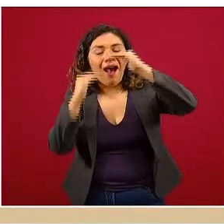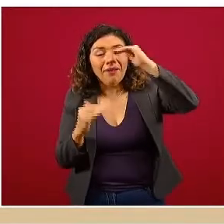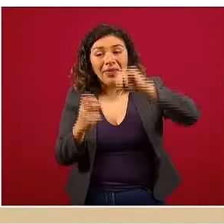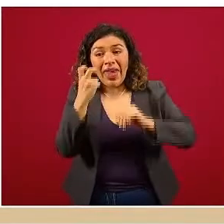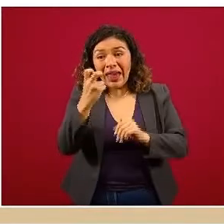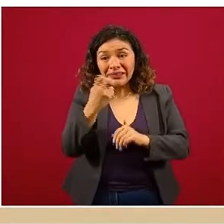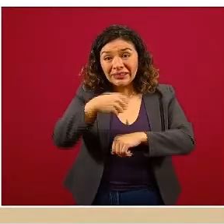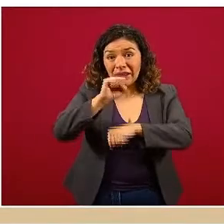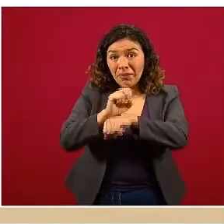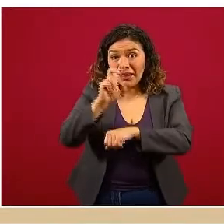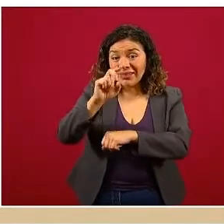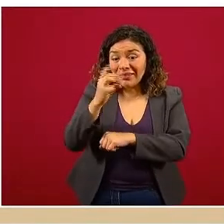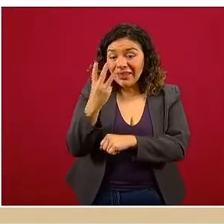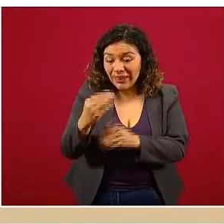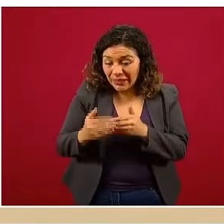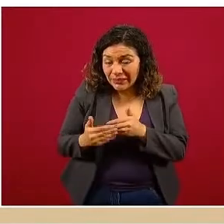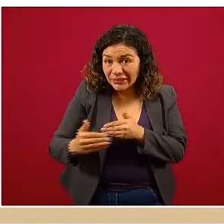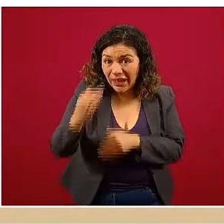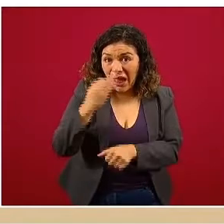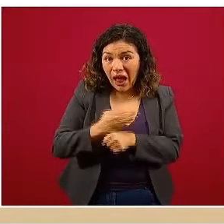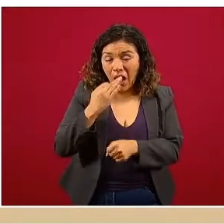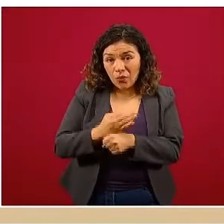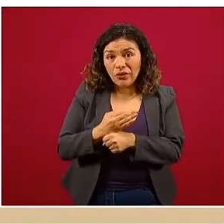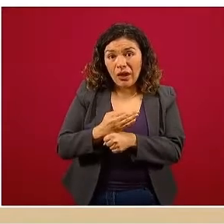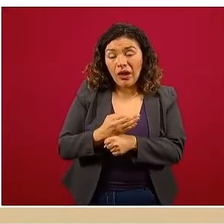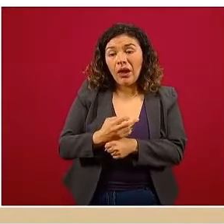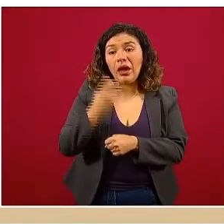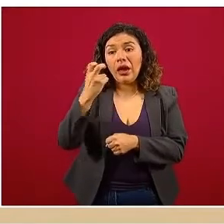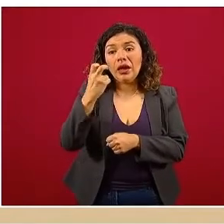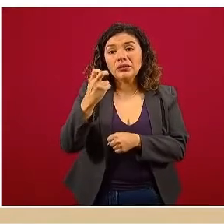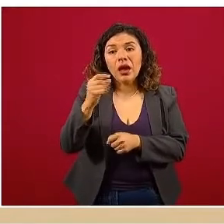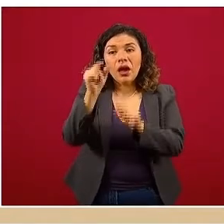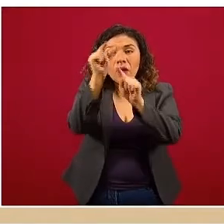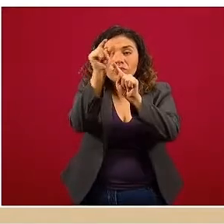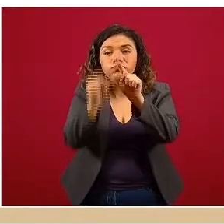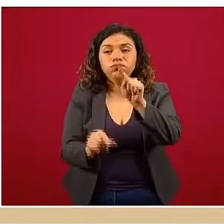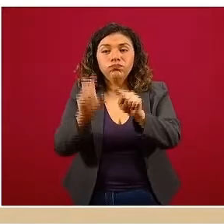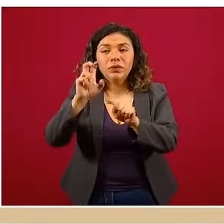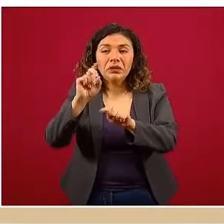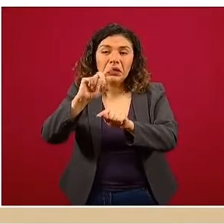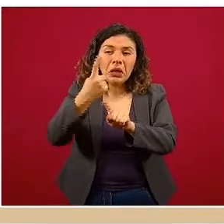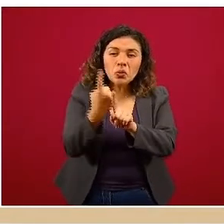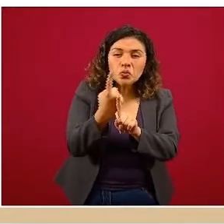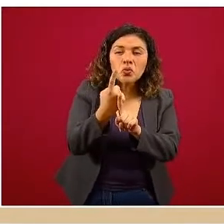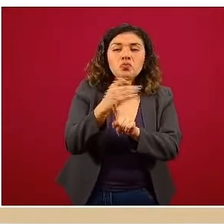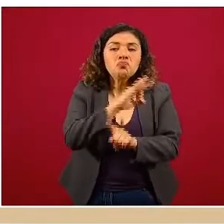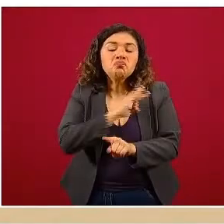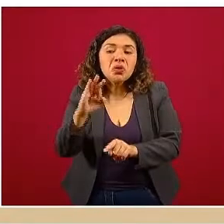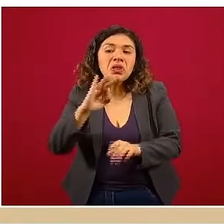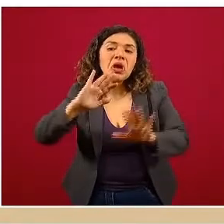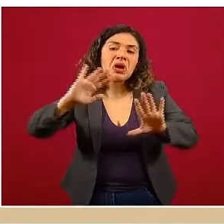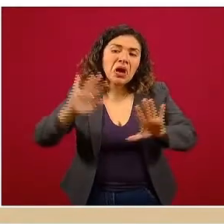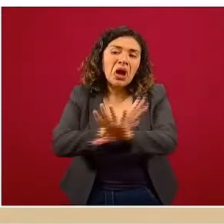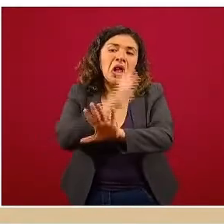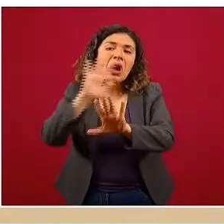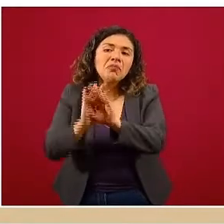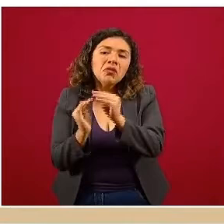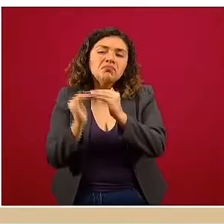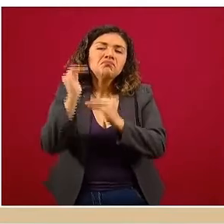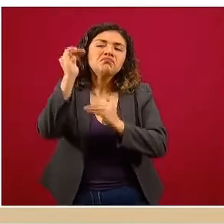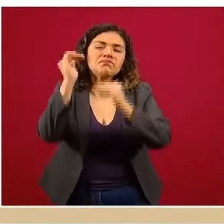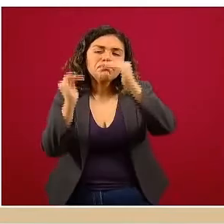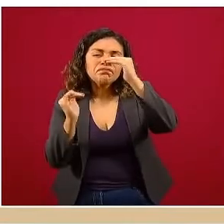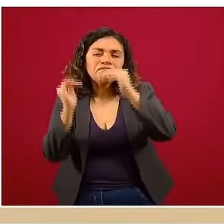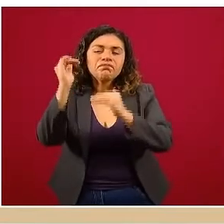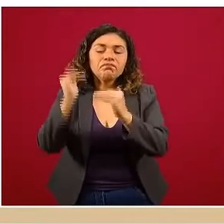lo largo de esta semana 33, esta altura de la columna en la semana 31 probablemente irá cambiando, subirá un